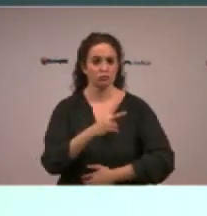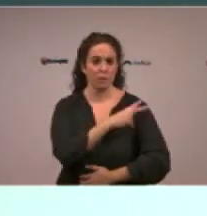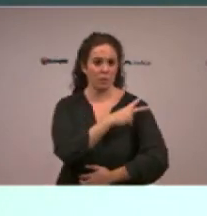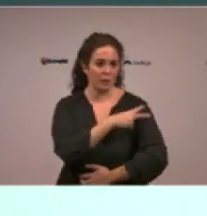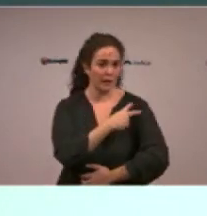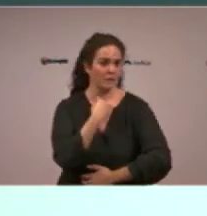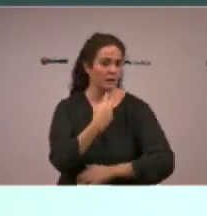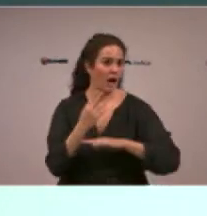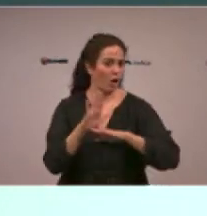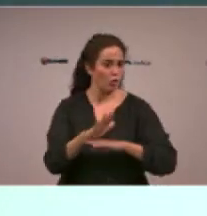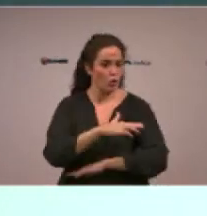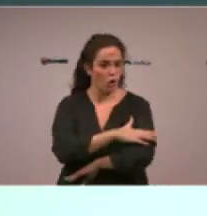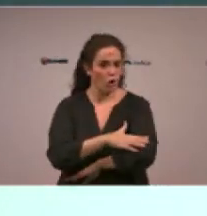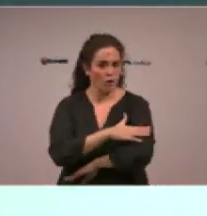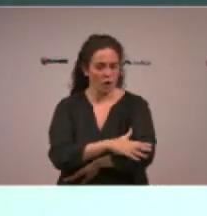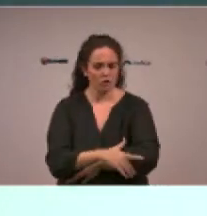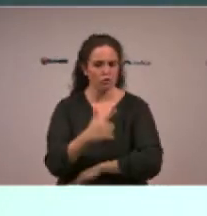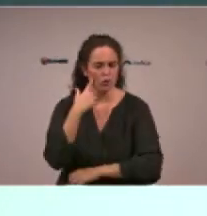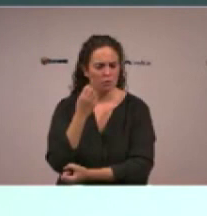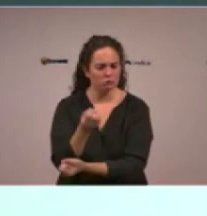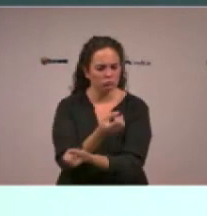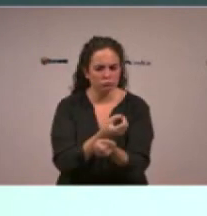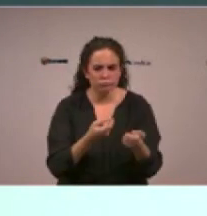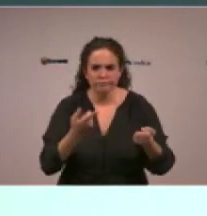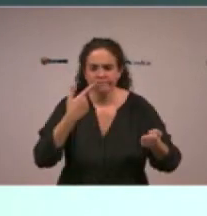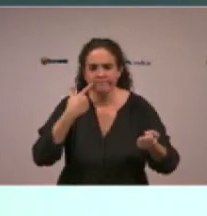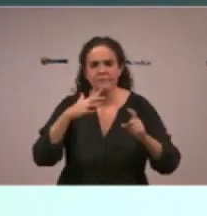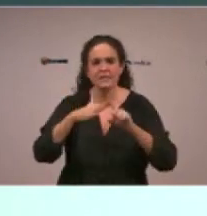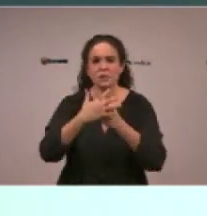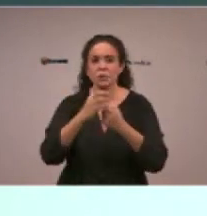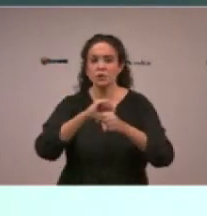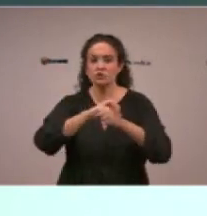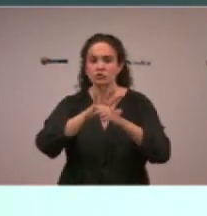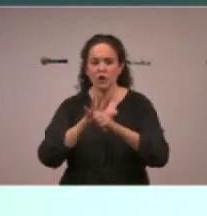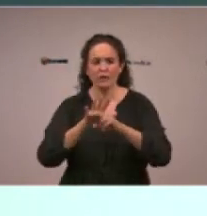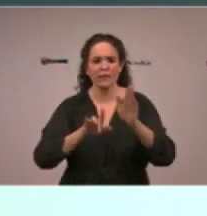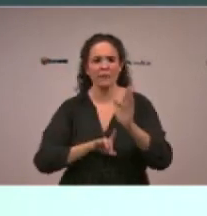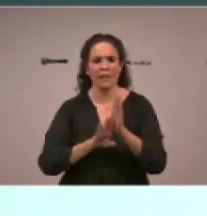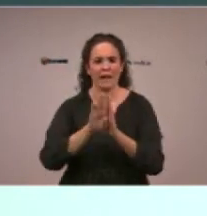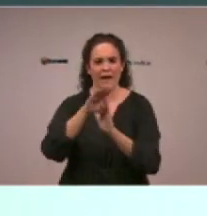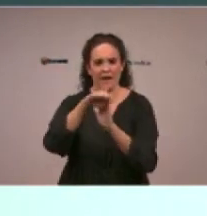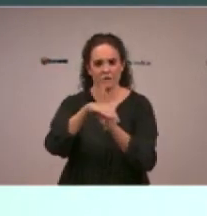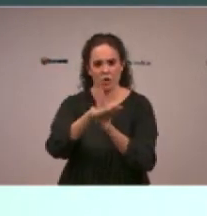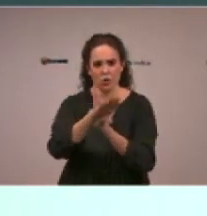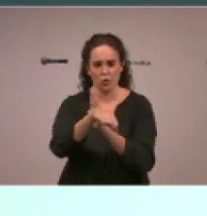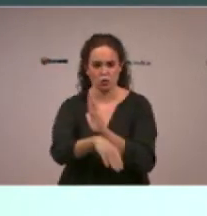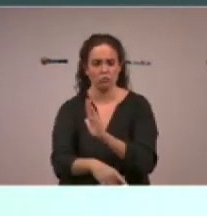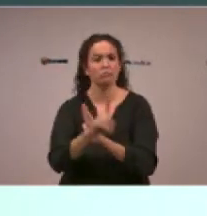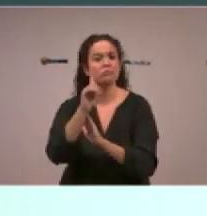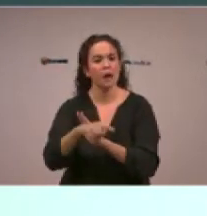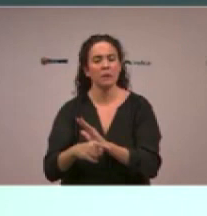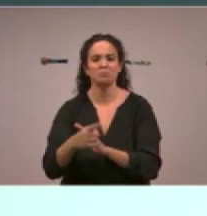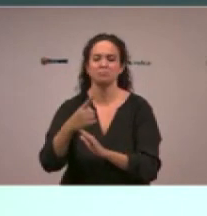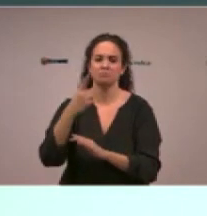los datos que indican cuál está siendo la evolución de la enfermedad. Analicen también si las medidas que se adoptaron